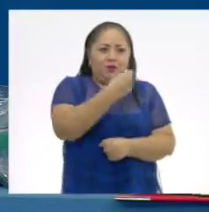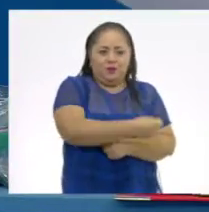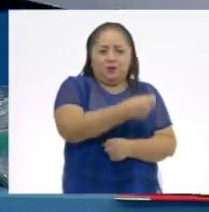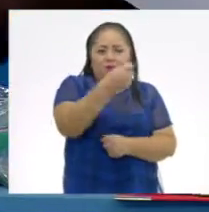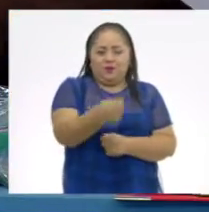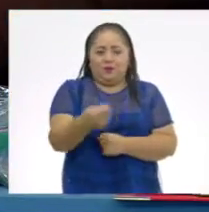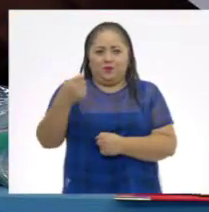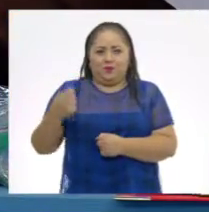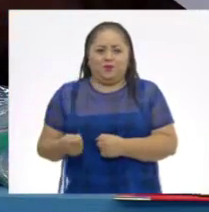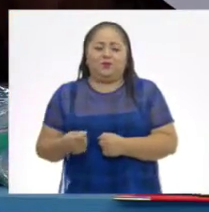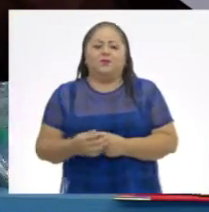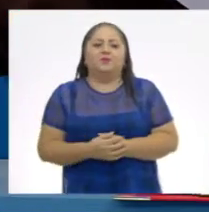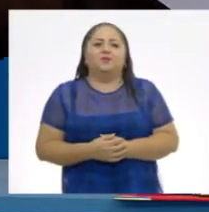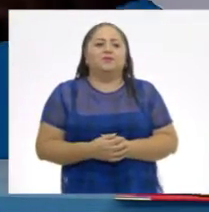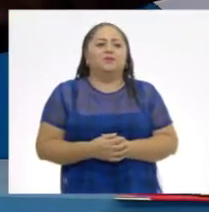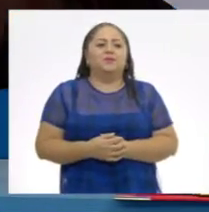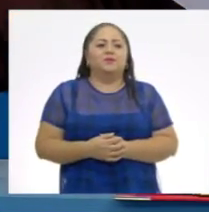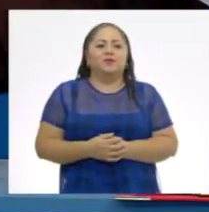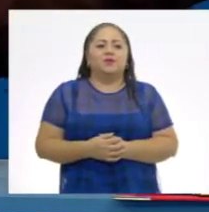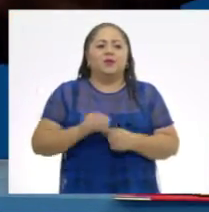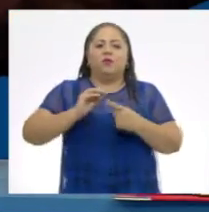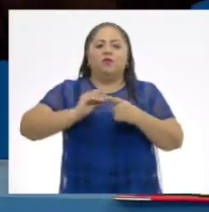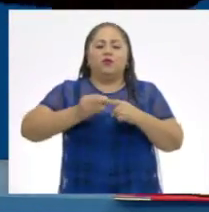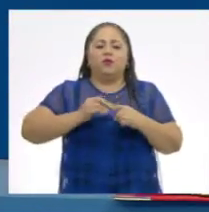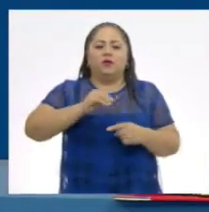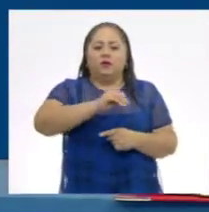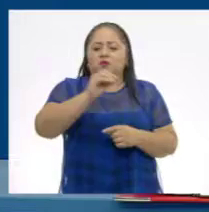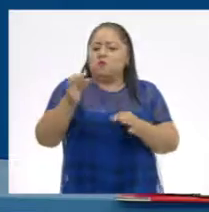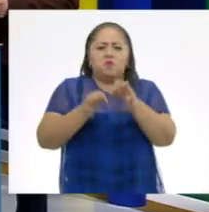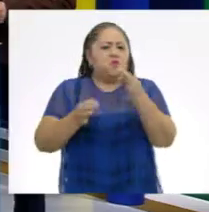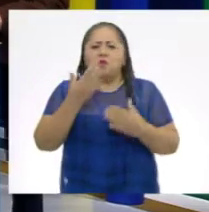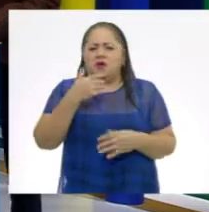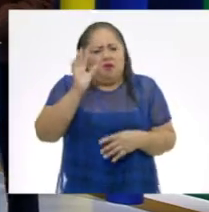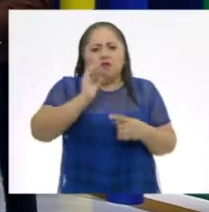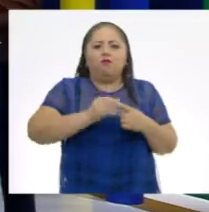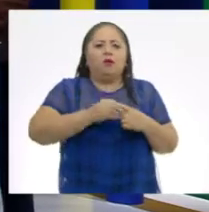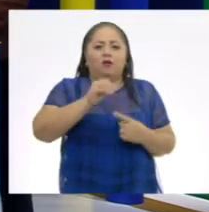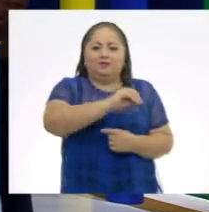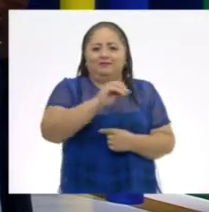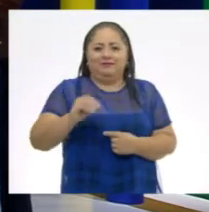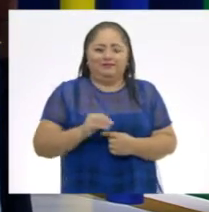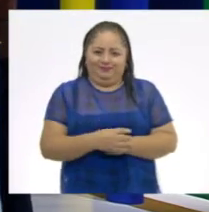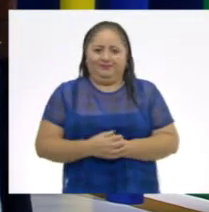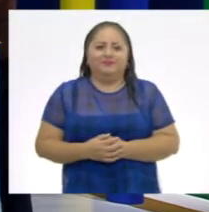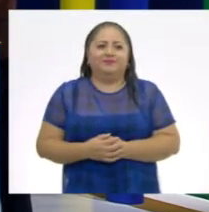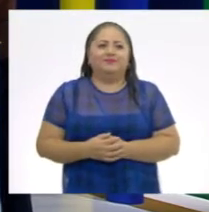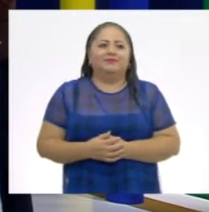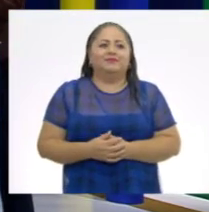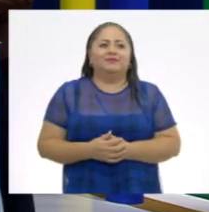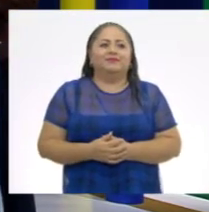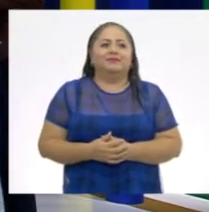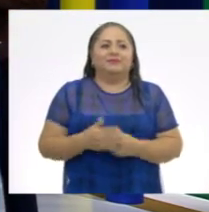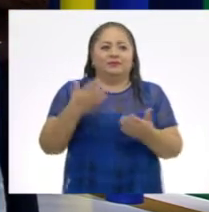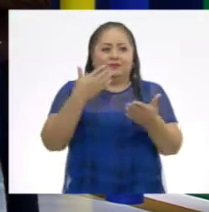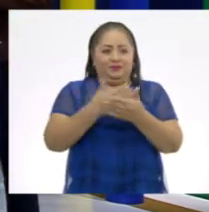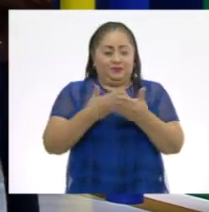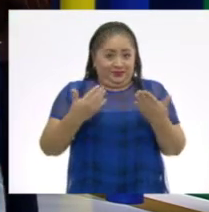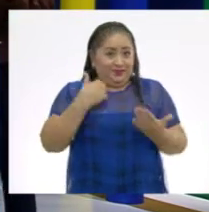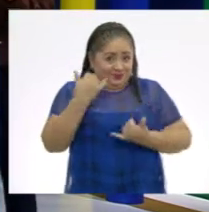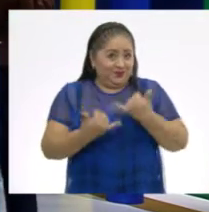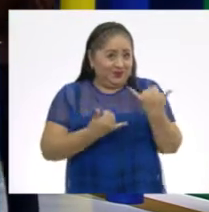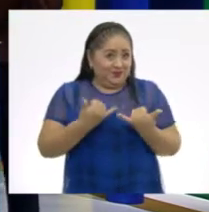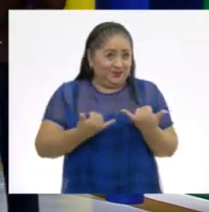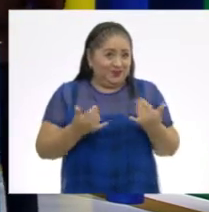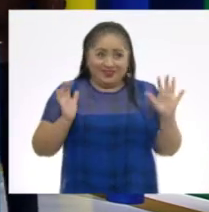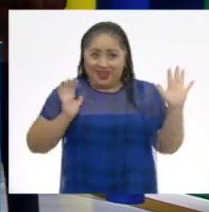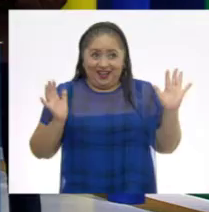una. Aquí les pongo para que... No tenemos fichas, pero tenemos frijolitos. Sí. Bueno, vamos. ¿Les gustaría jugar? Yo ya lo